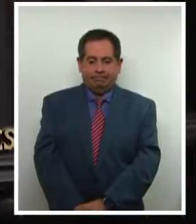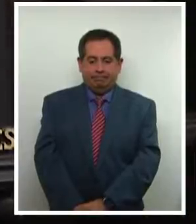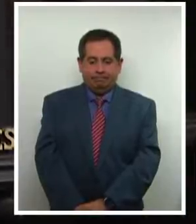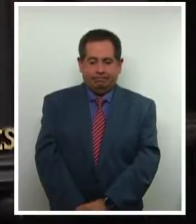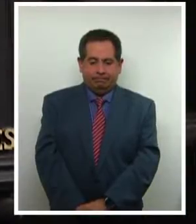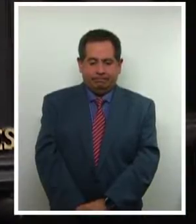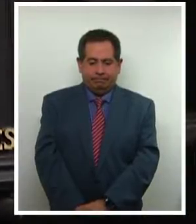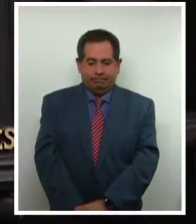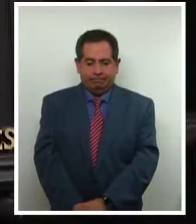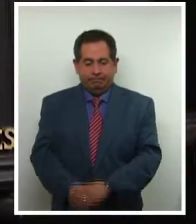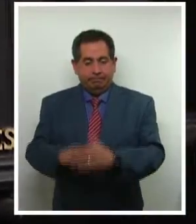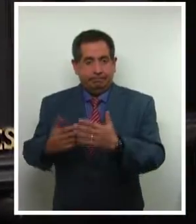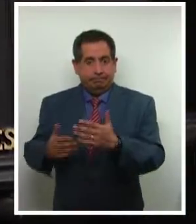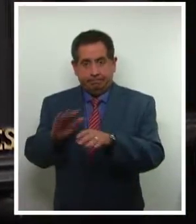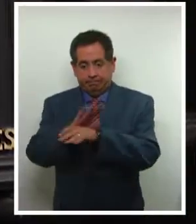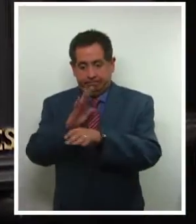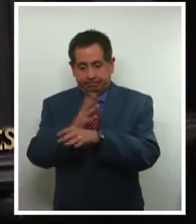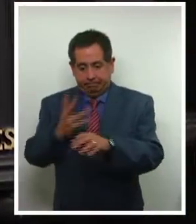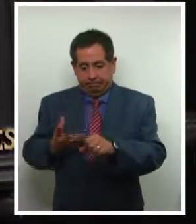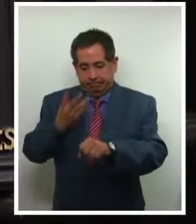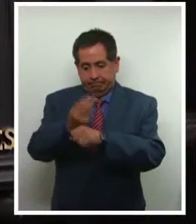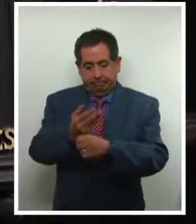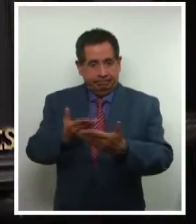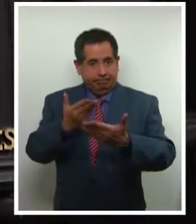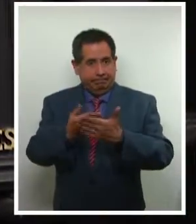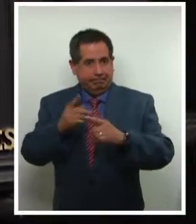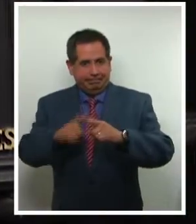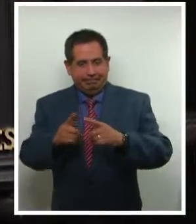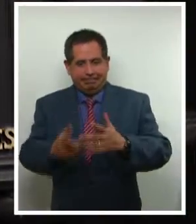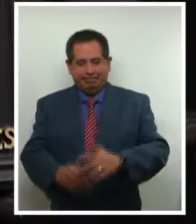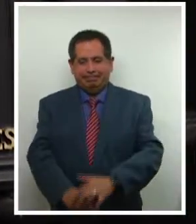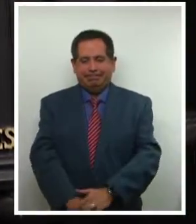Modificación que presenta